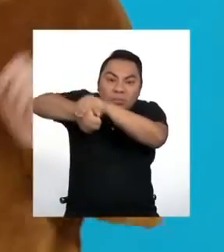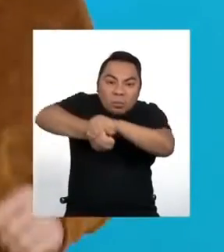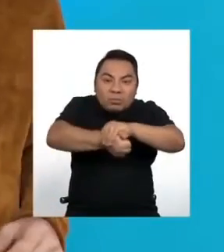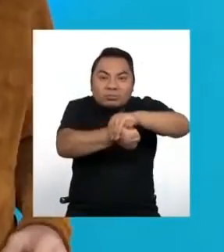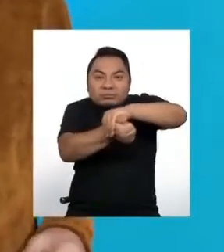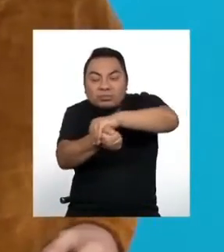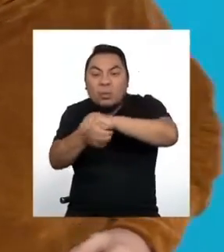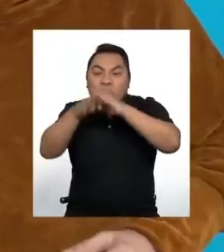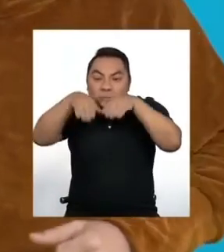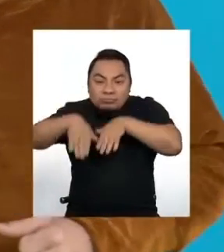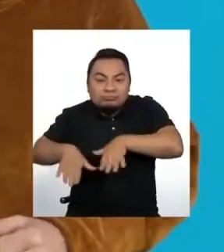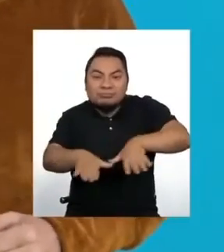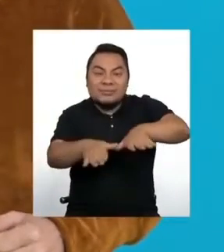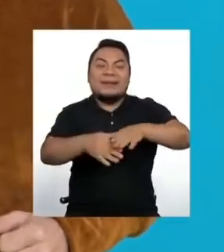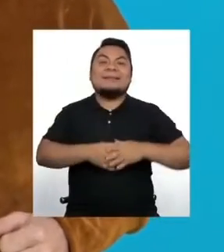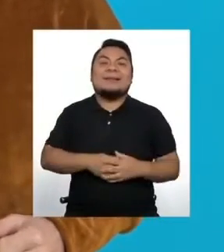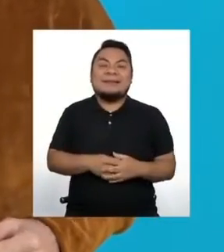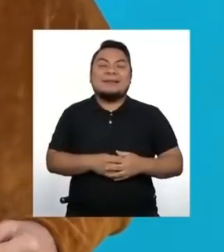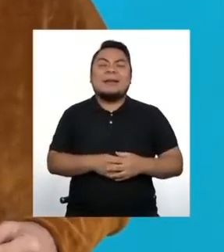adquirirla.